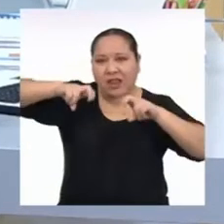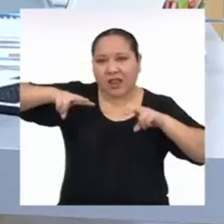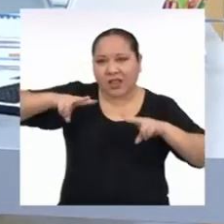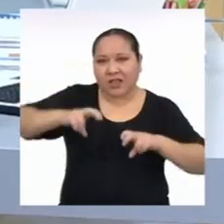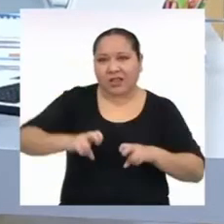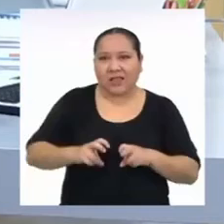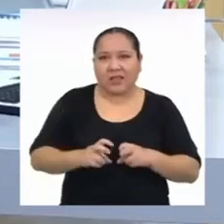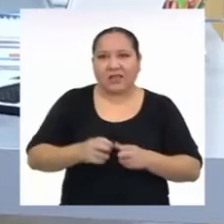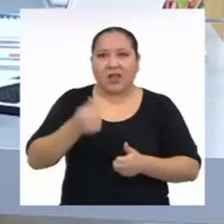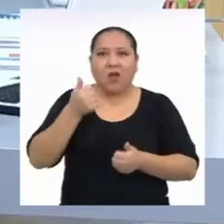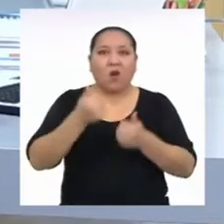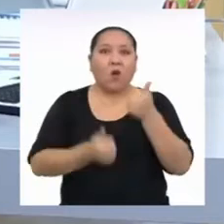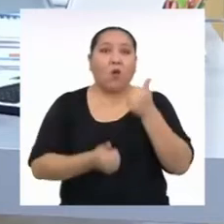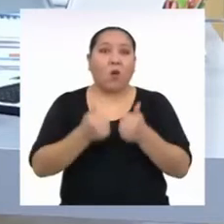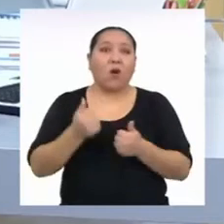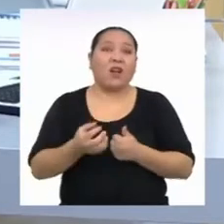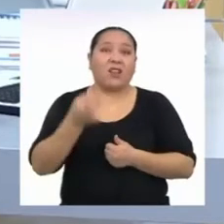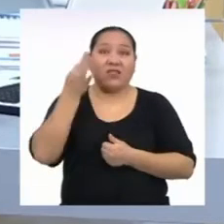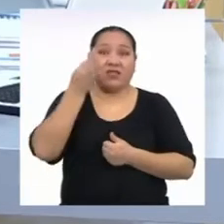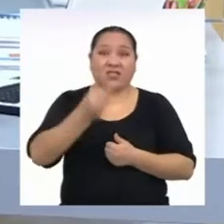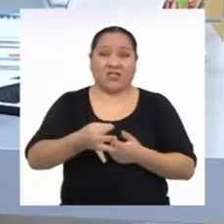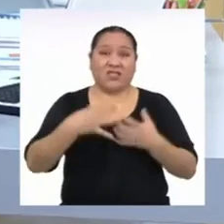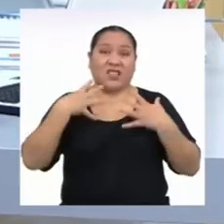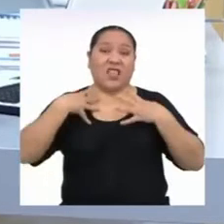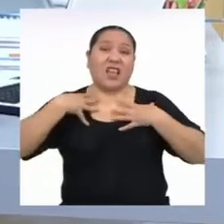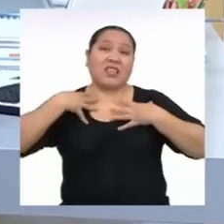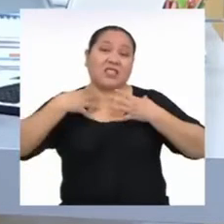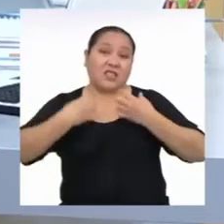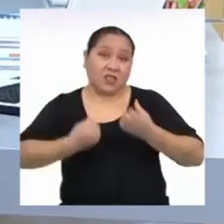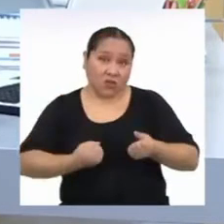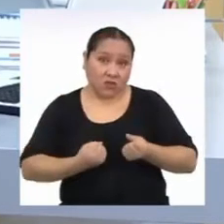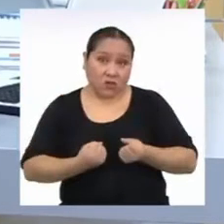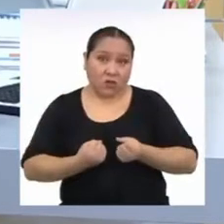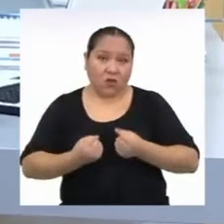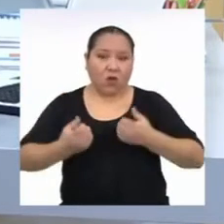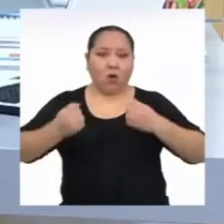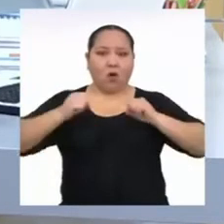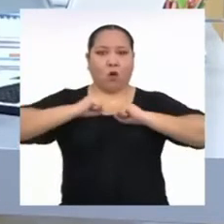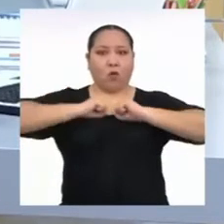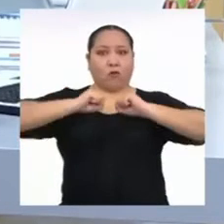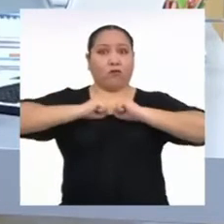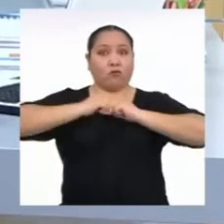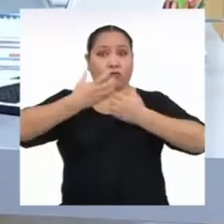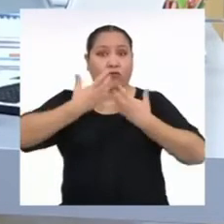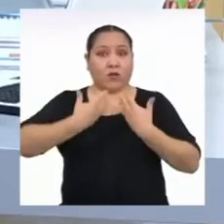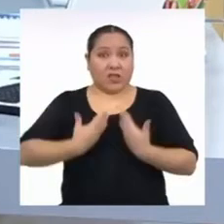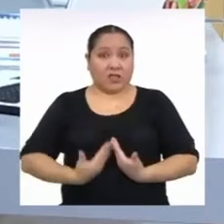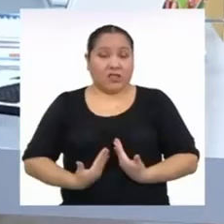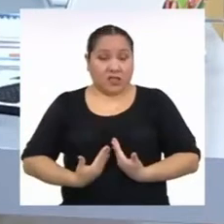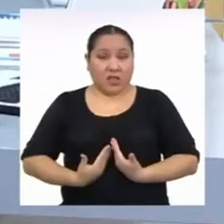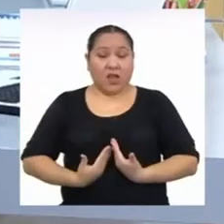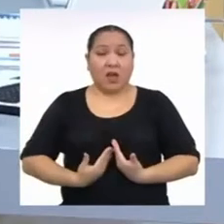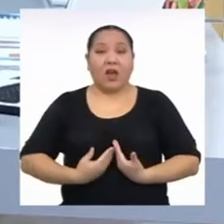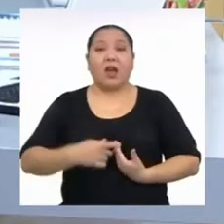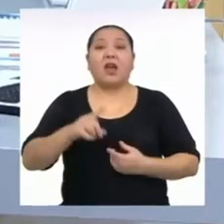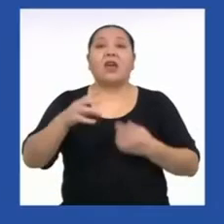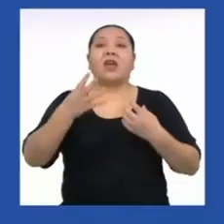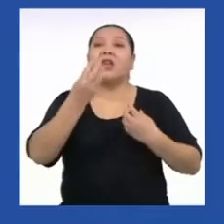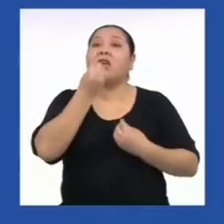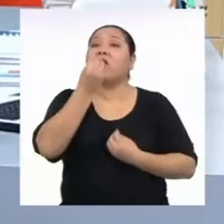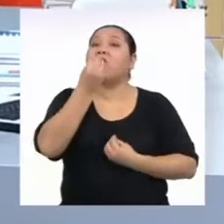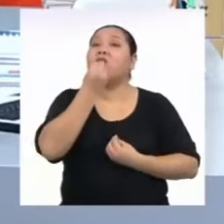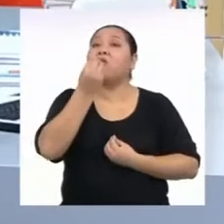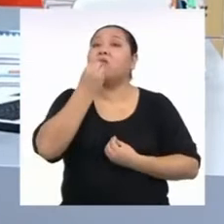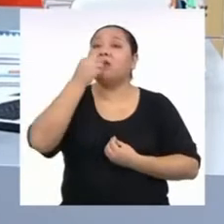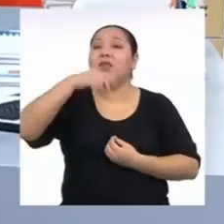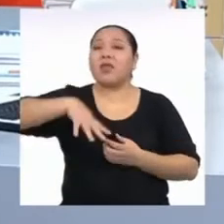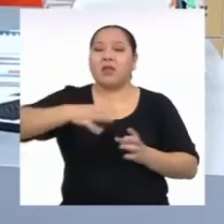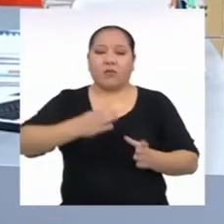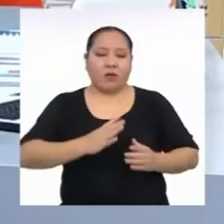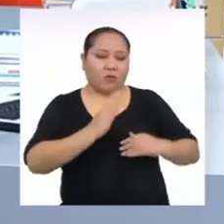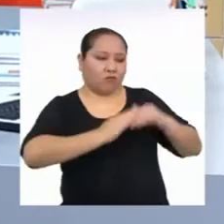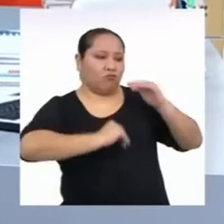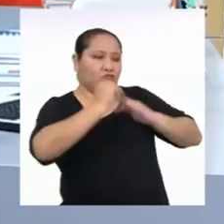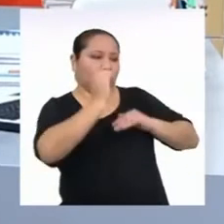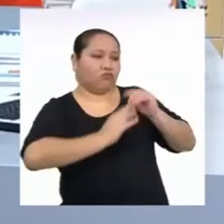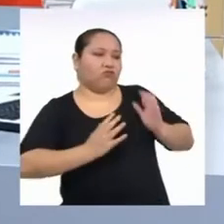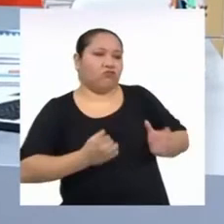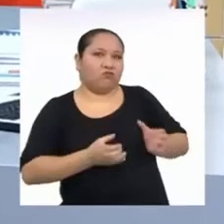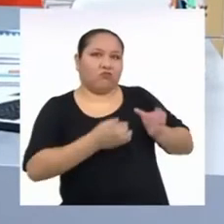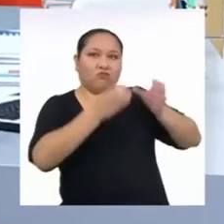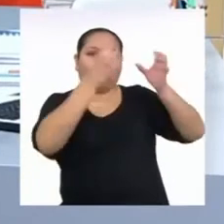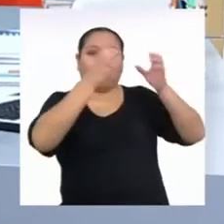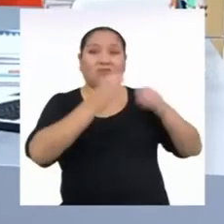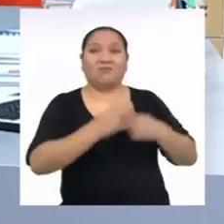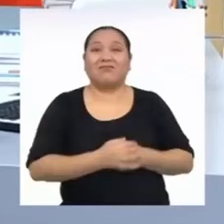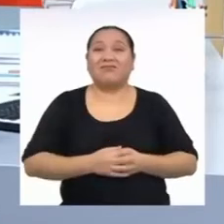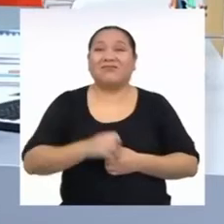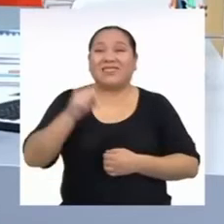cuál es la realidad sanitaria, física y alimentaria de mi condominio. Así es, chicas y chicos